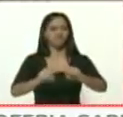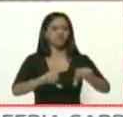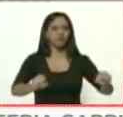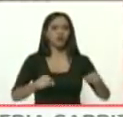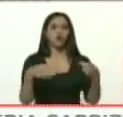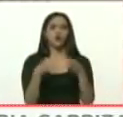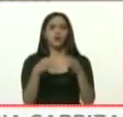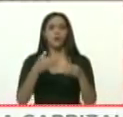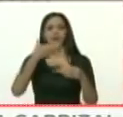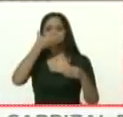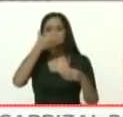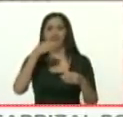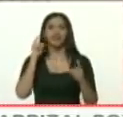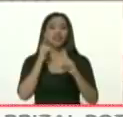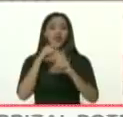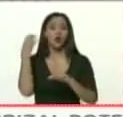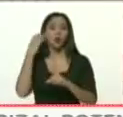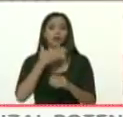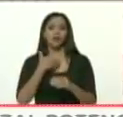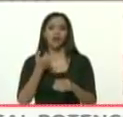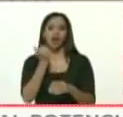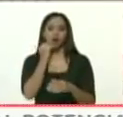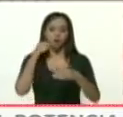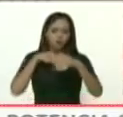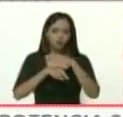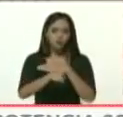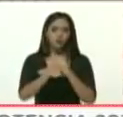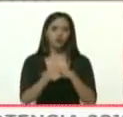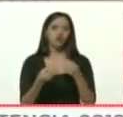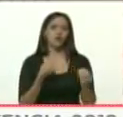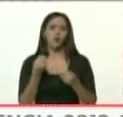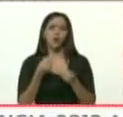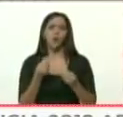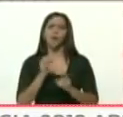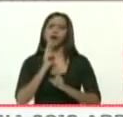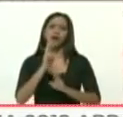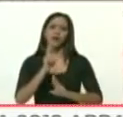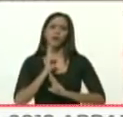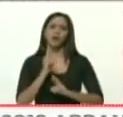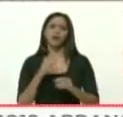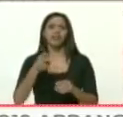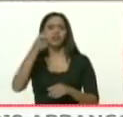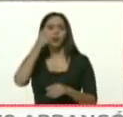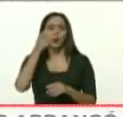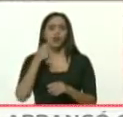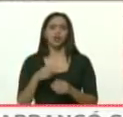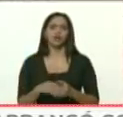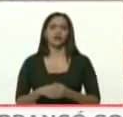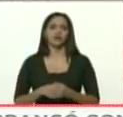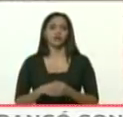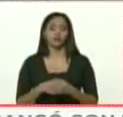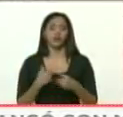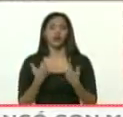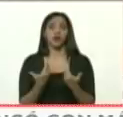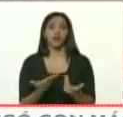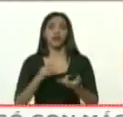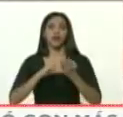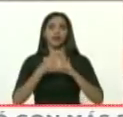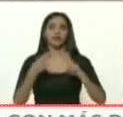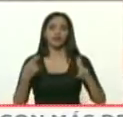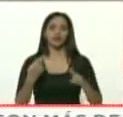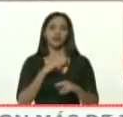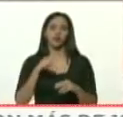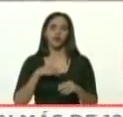pretenden incursionar en nuestro territorio. ¿Cómo avanza también los despliegues de seguridad en ese sentido para garantizar la paz en la